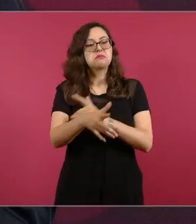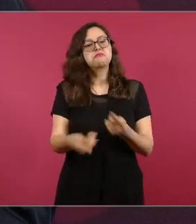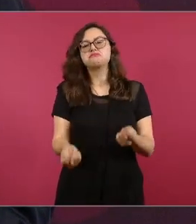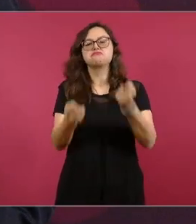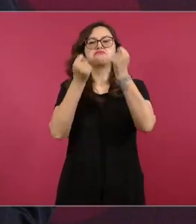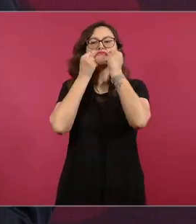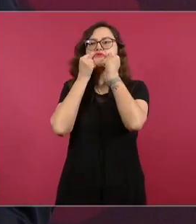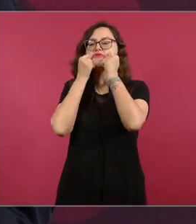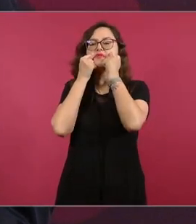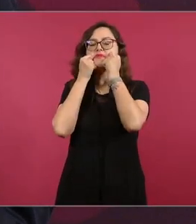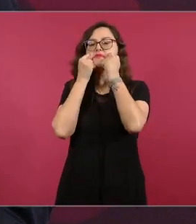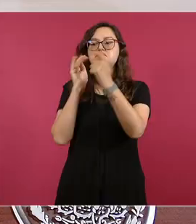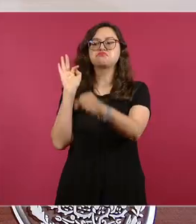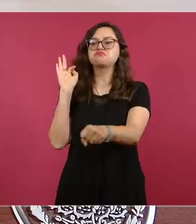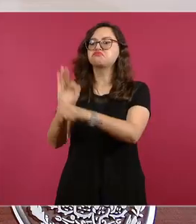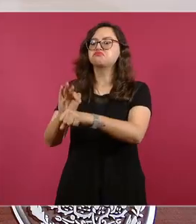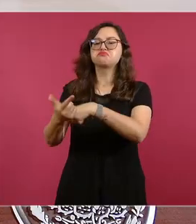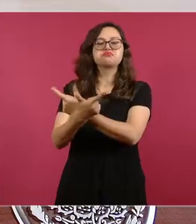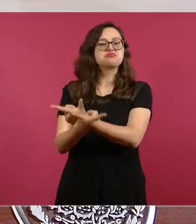porque hay pruebas.